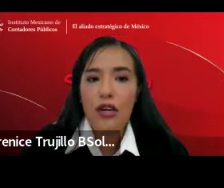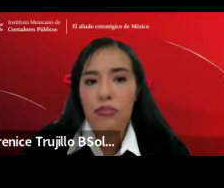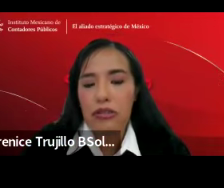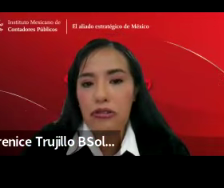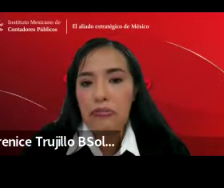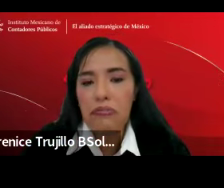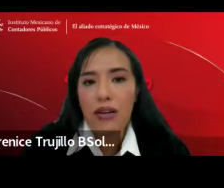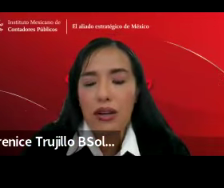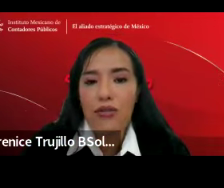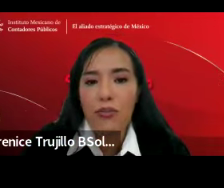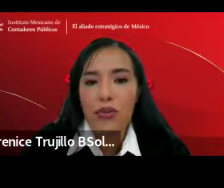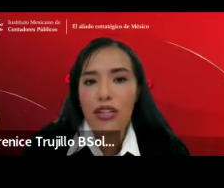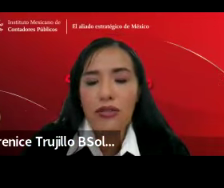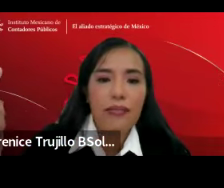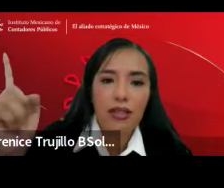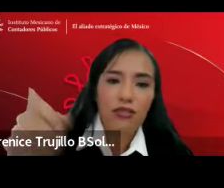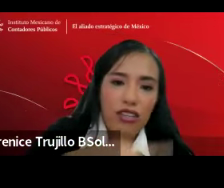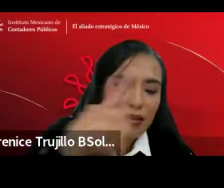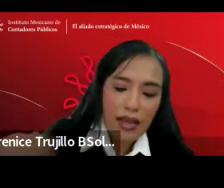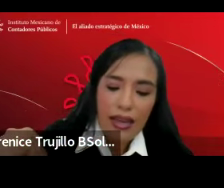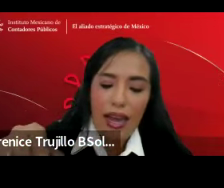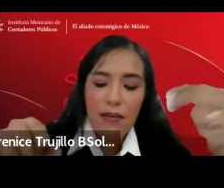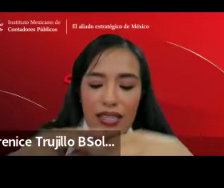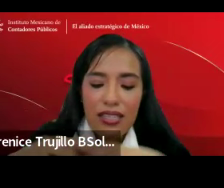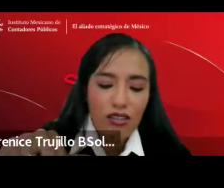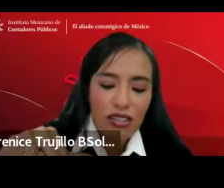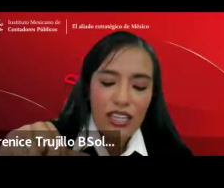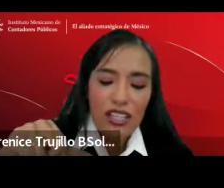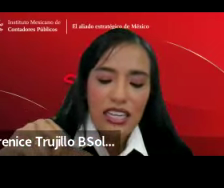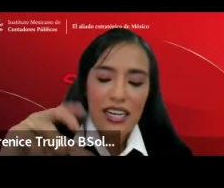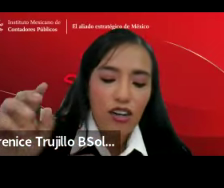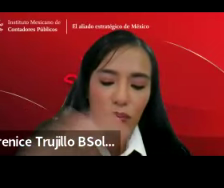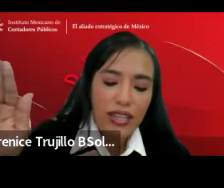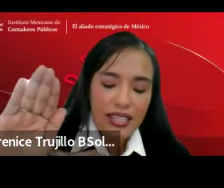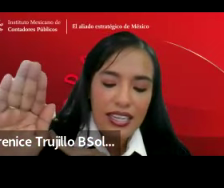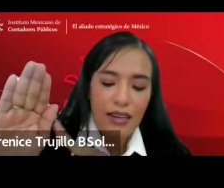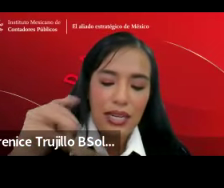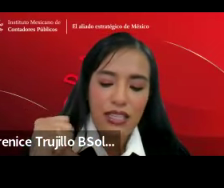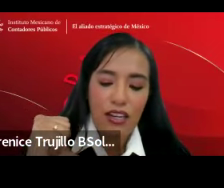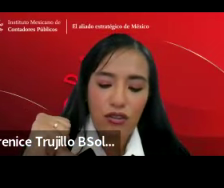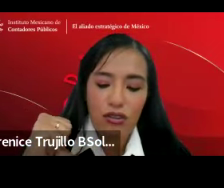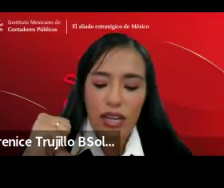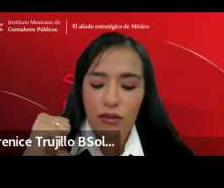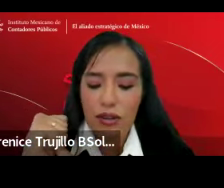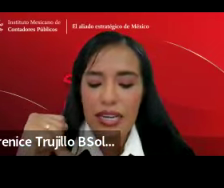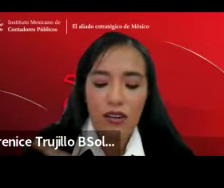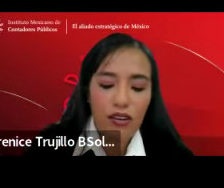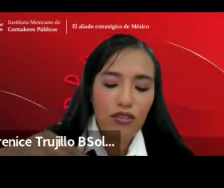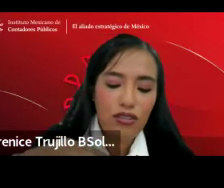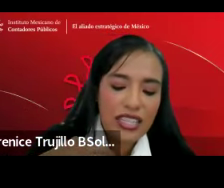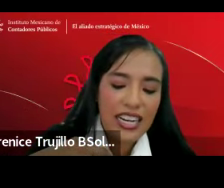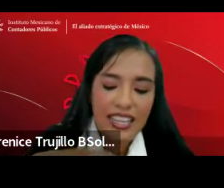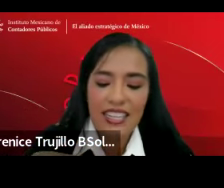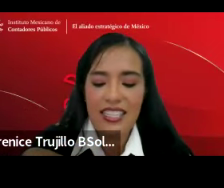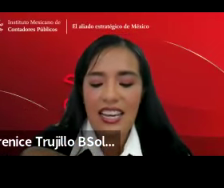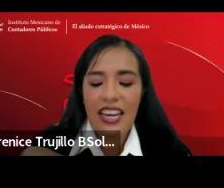acciones? Pues no, tengo el 1%. Entonces, ahí vas 2 taches de que no puede ser beneficiario controlador. Y